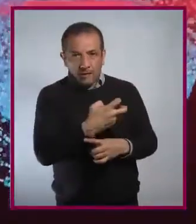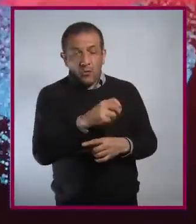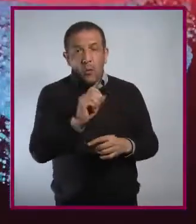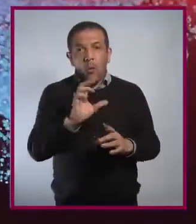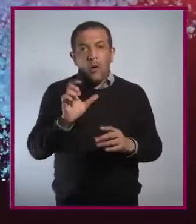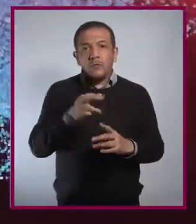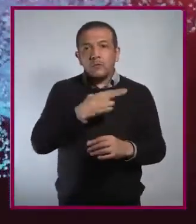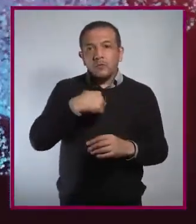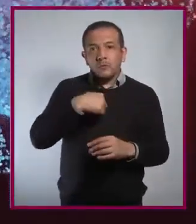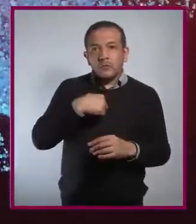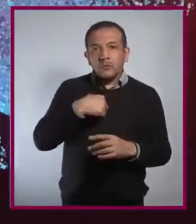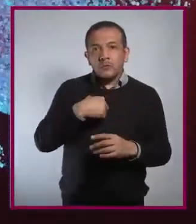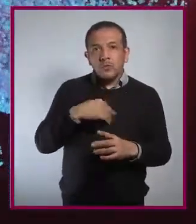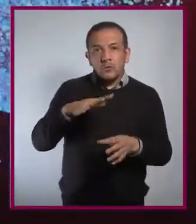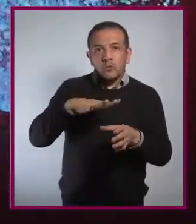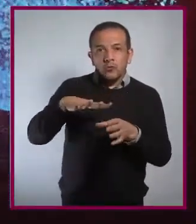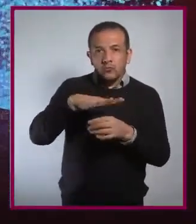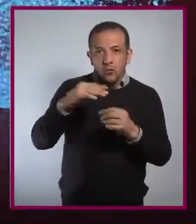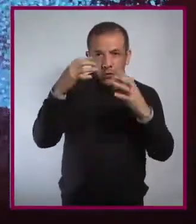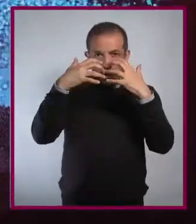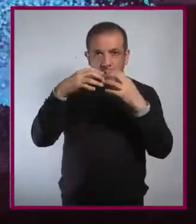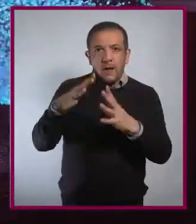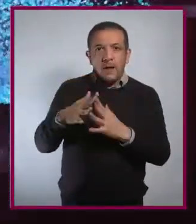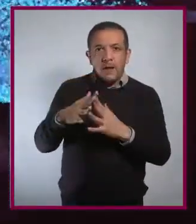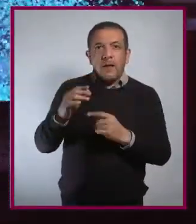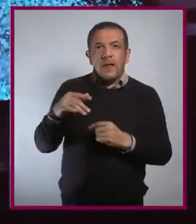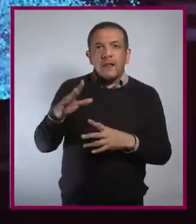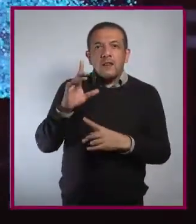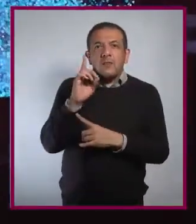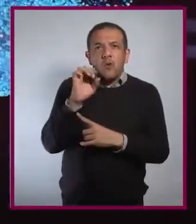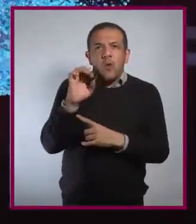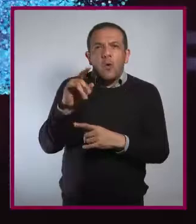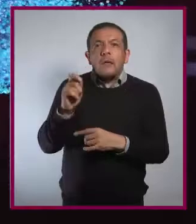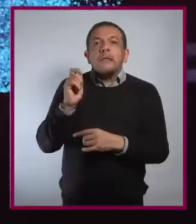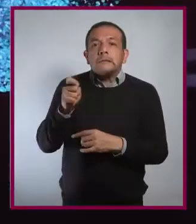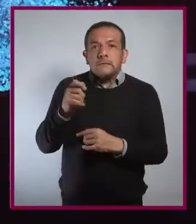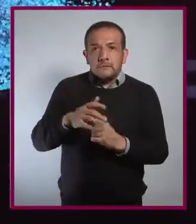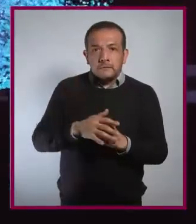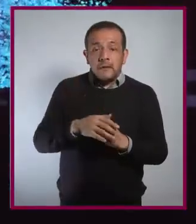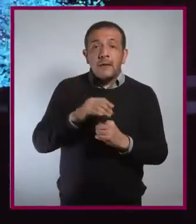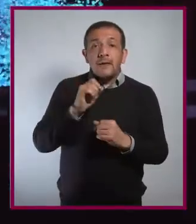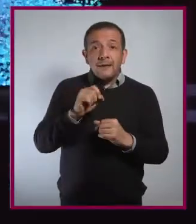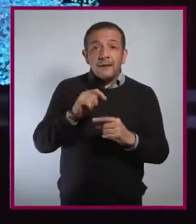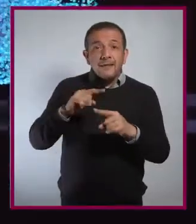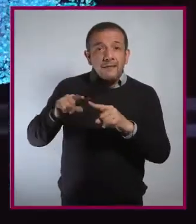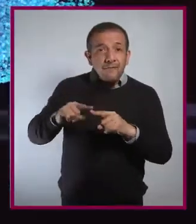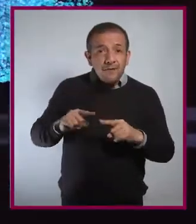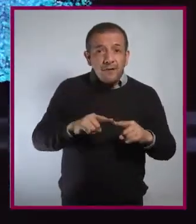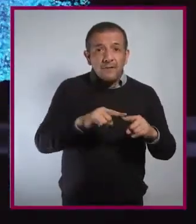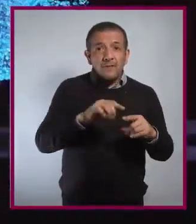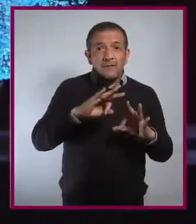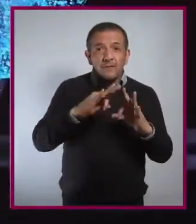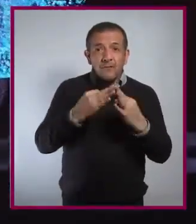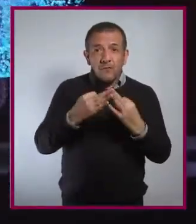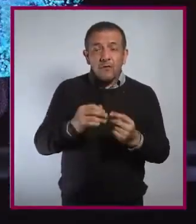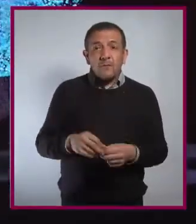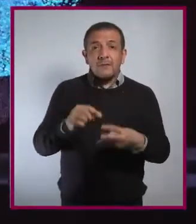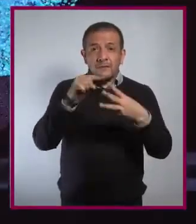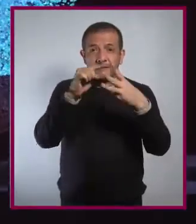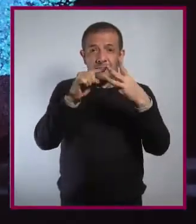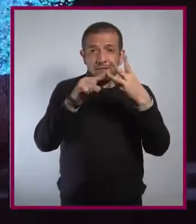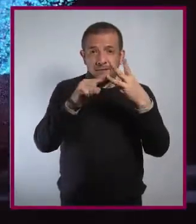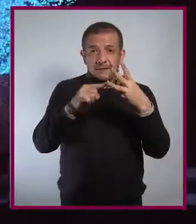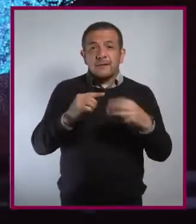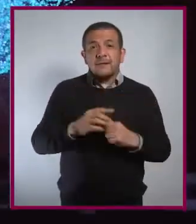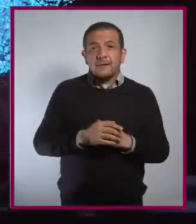del razonamiento, que nos ayuda a darle significado al dolor. Fundamentalmente, los mecanismos básicos del dolor pasan por